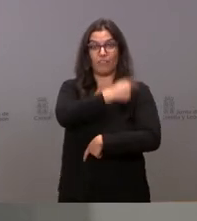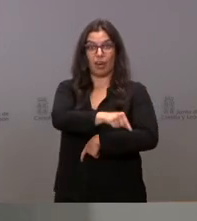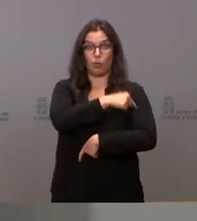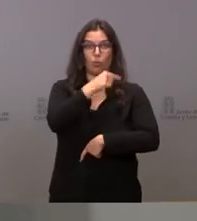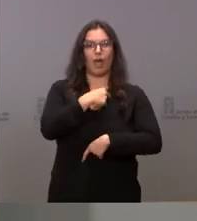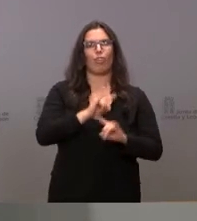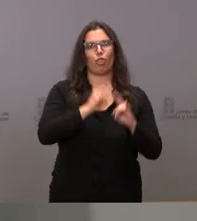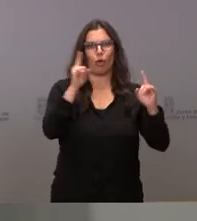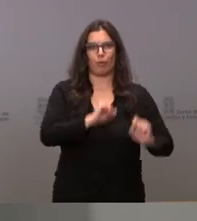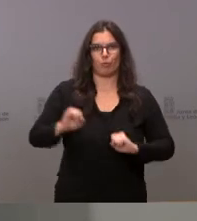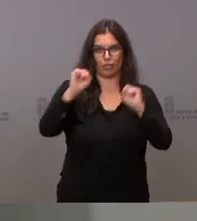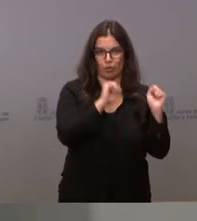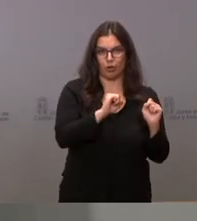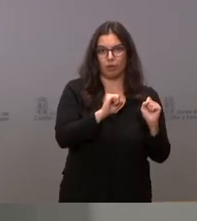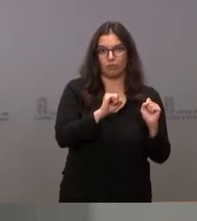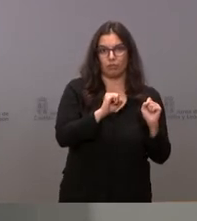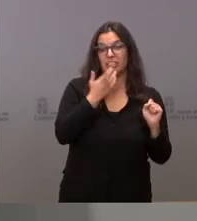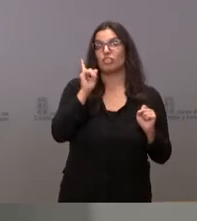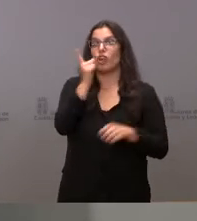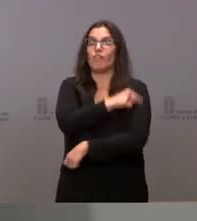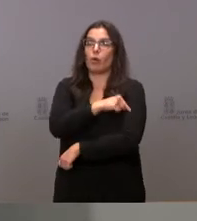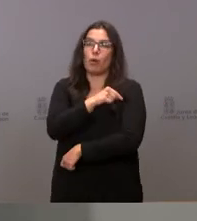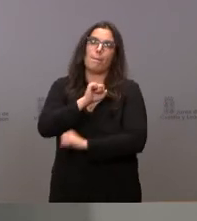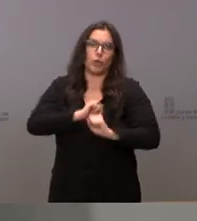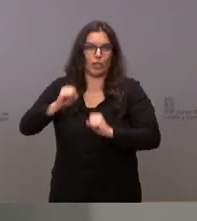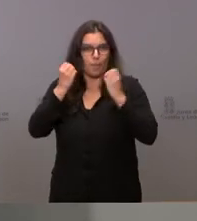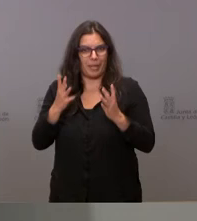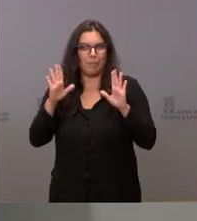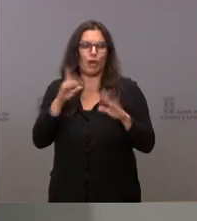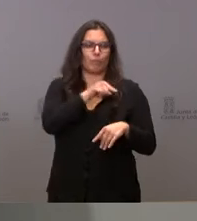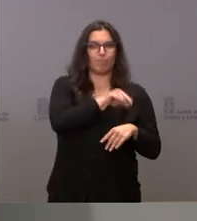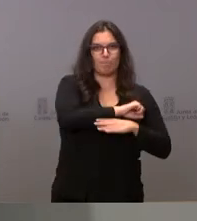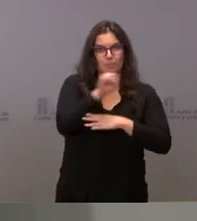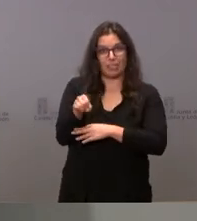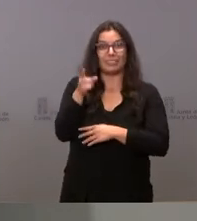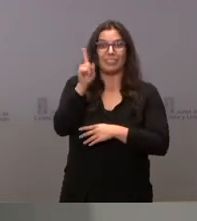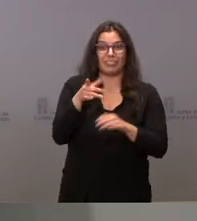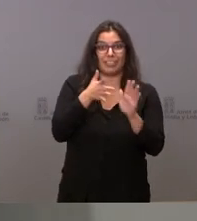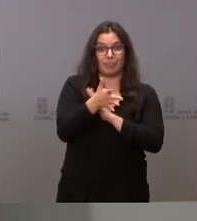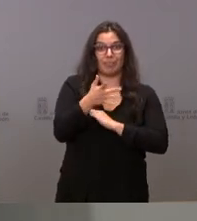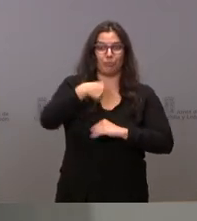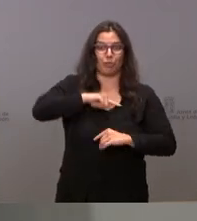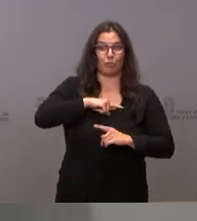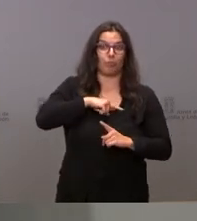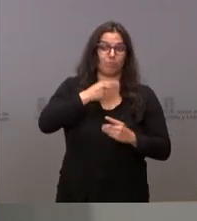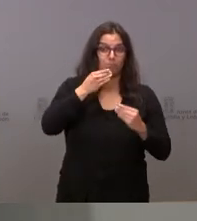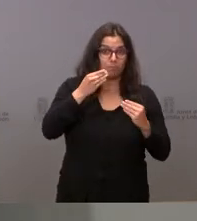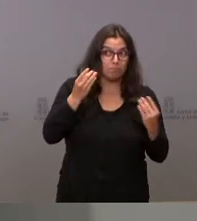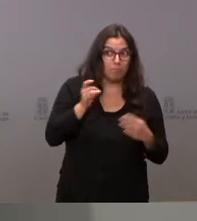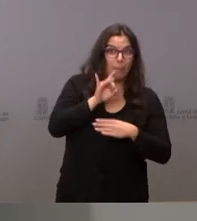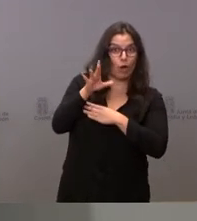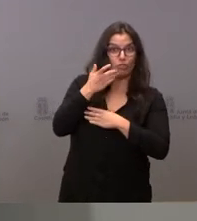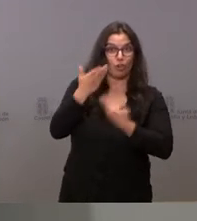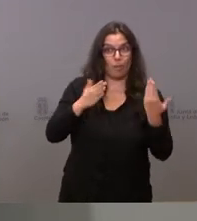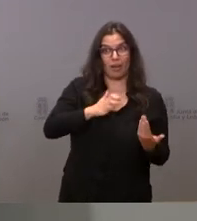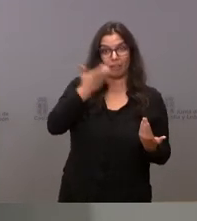también nos coloca en una situación de ventaja relativa respecto al entorno europeo. Y